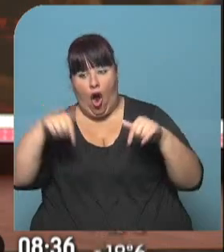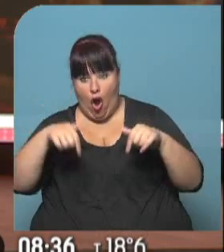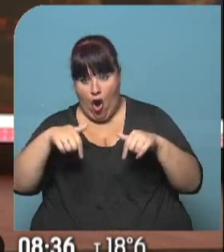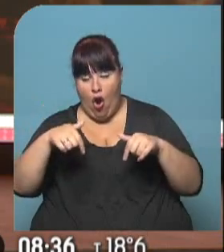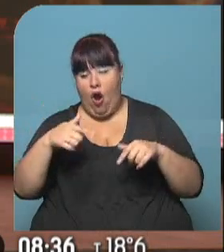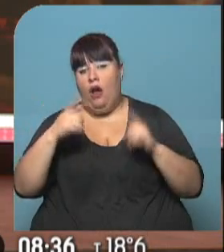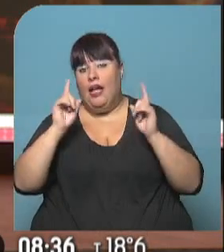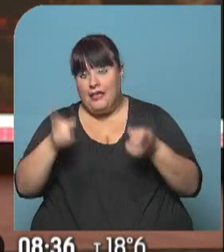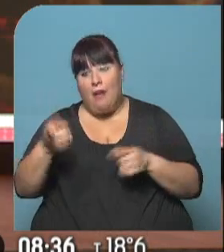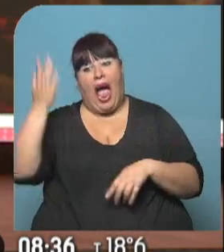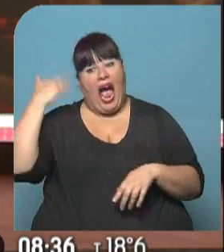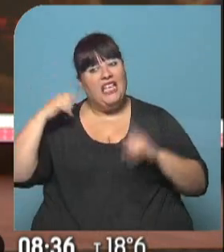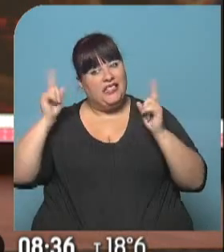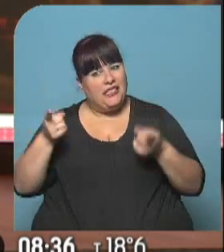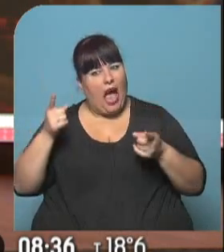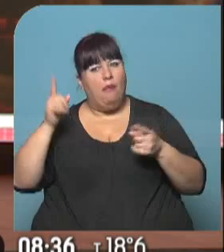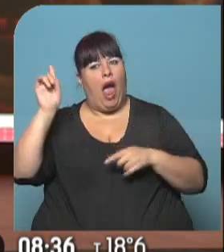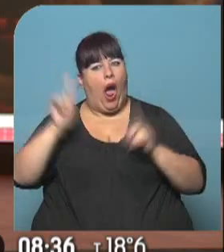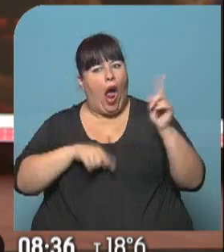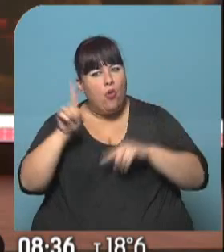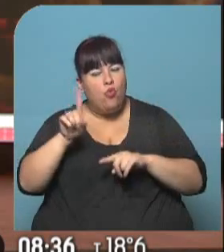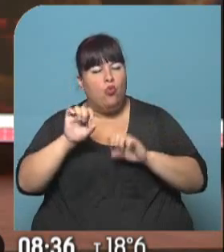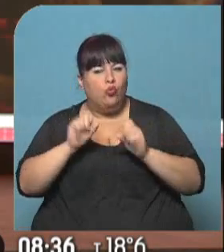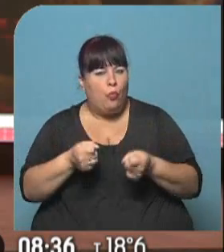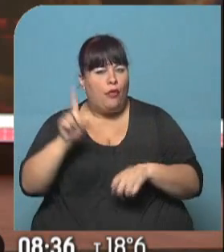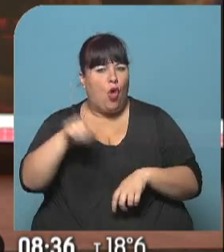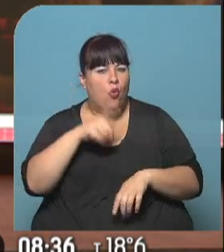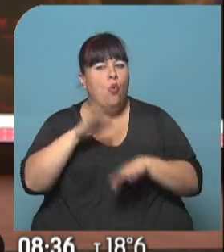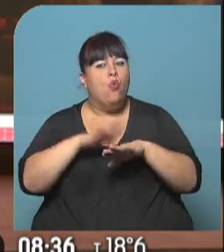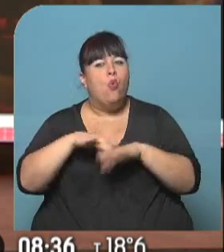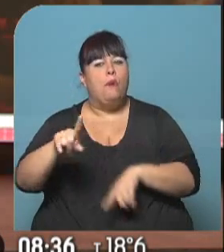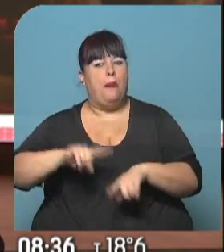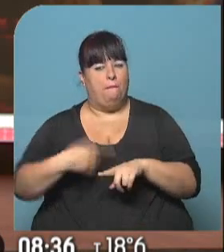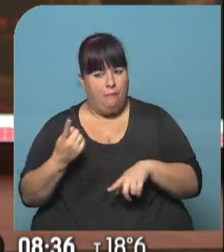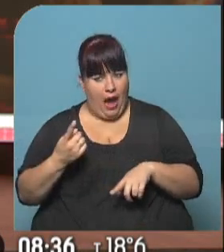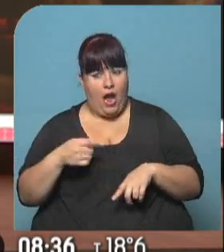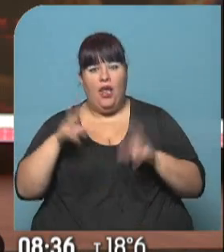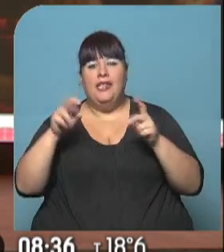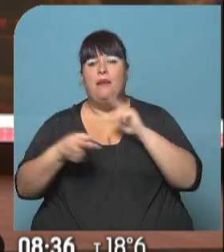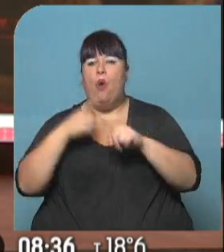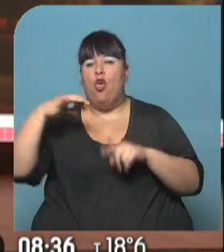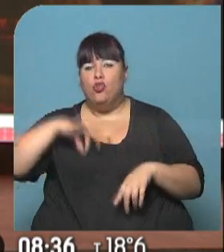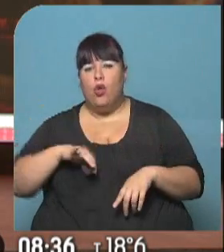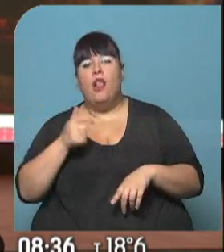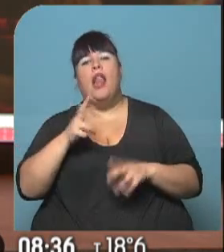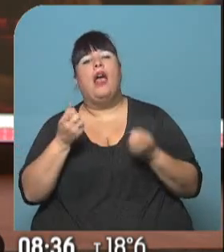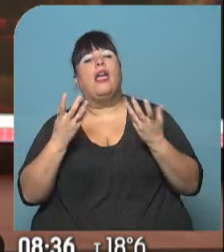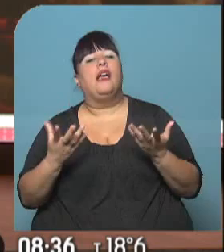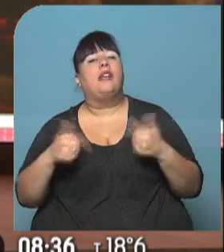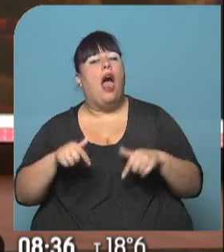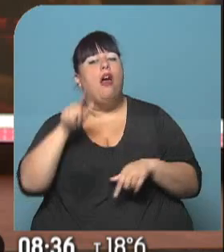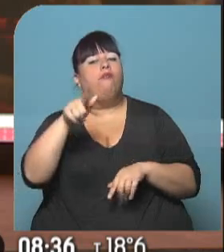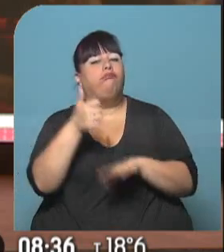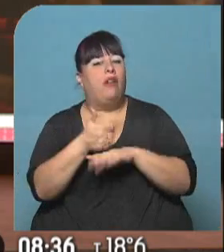incluso ayer ya venían cancelados unos cuantos por este paro una cuestión de paritarias laurita cómo van las cosas